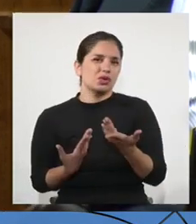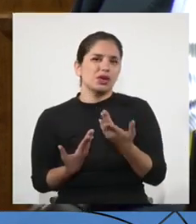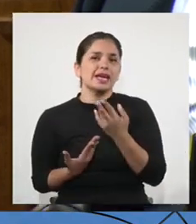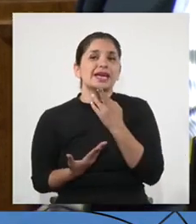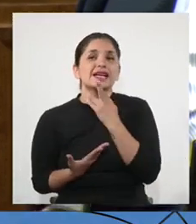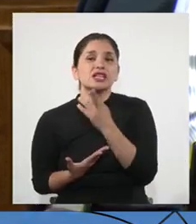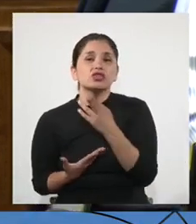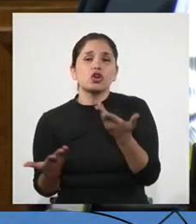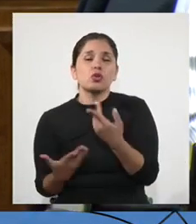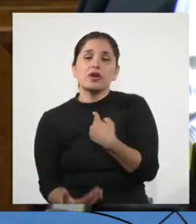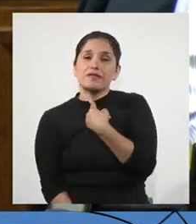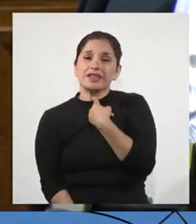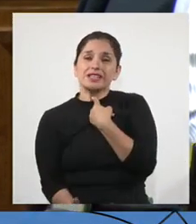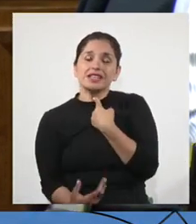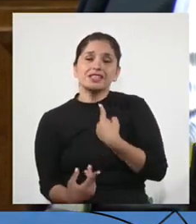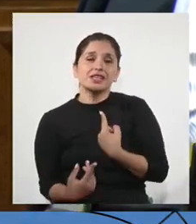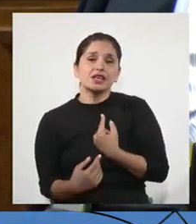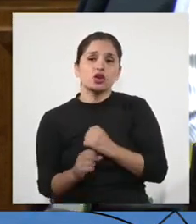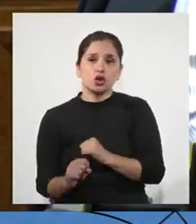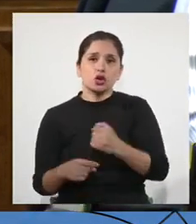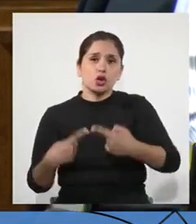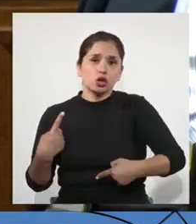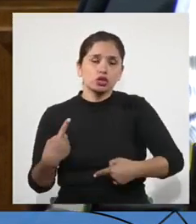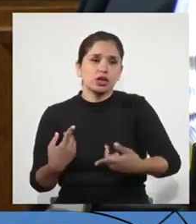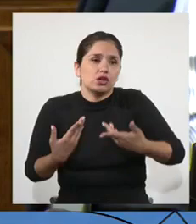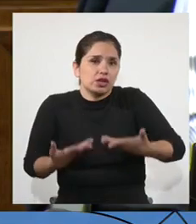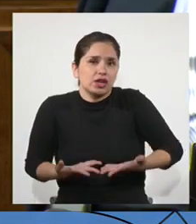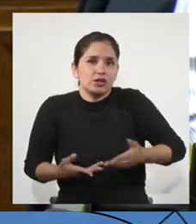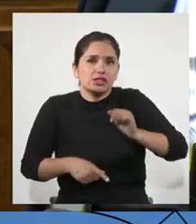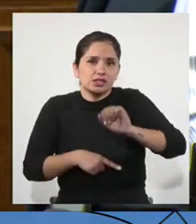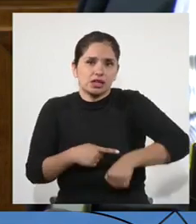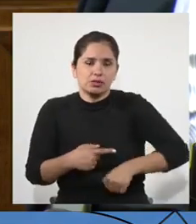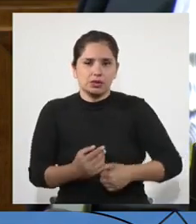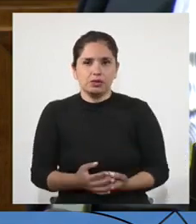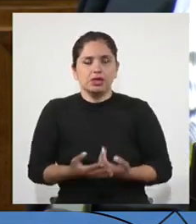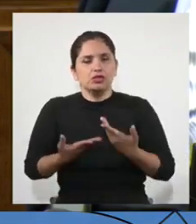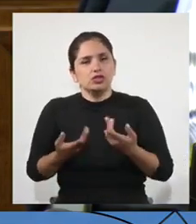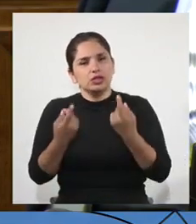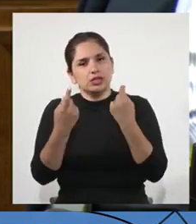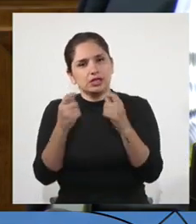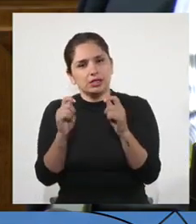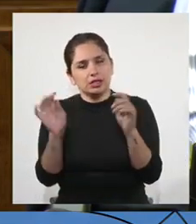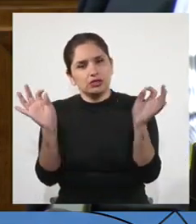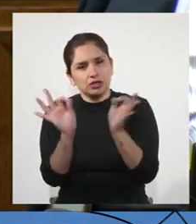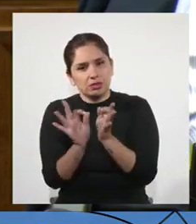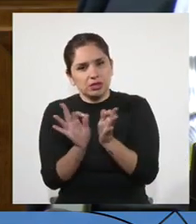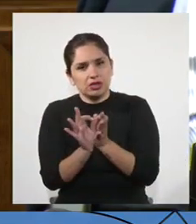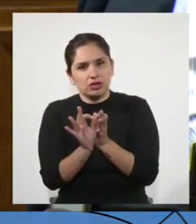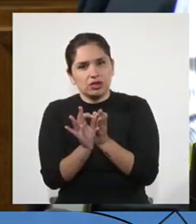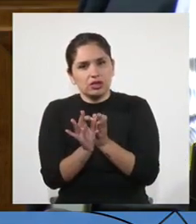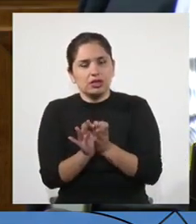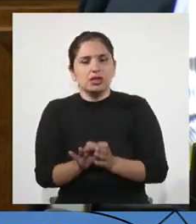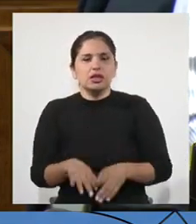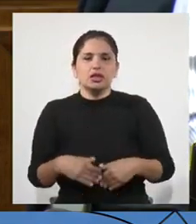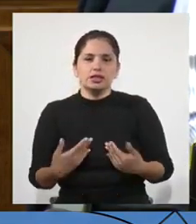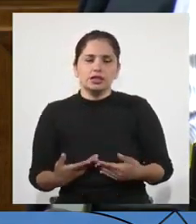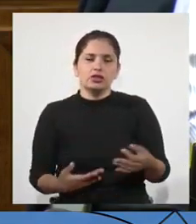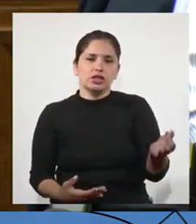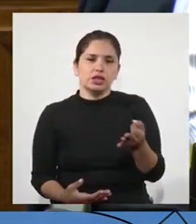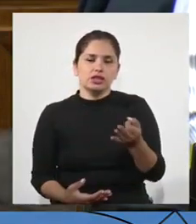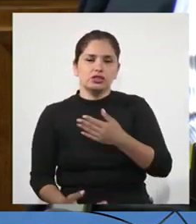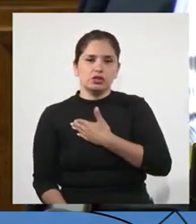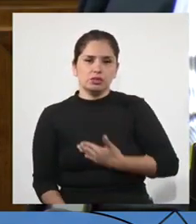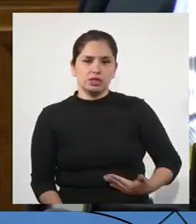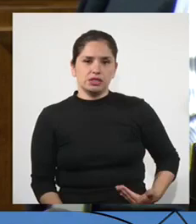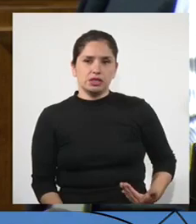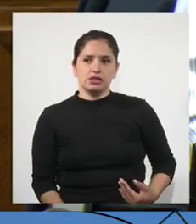es exactamente contradictorio a lo que se acaba de aprobar. Eso es lo que estoy tratando de decirle y es exactamente lo que ha planteado el presidente